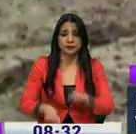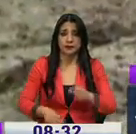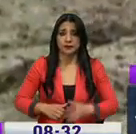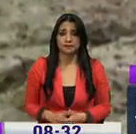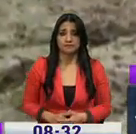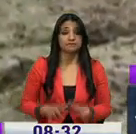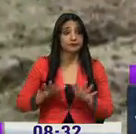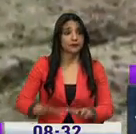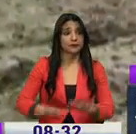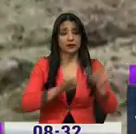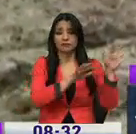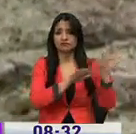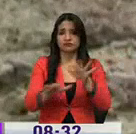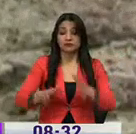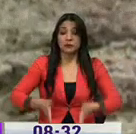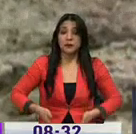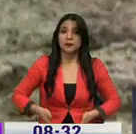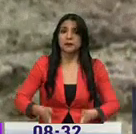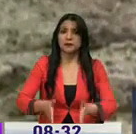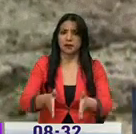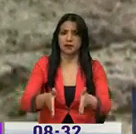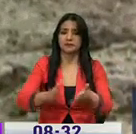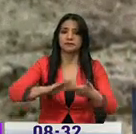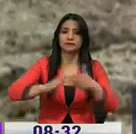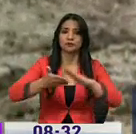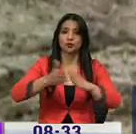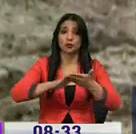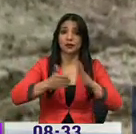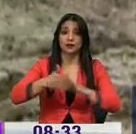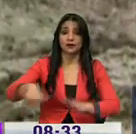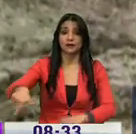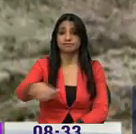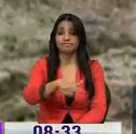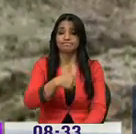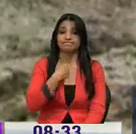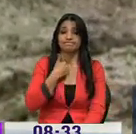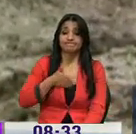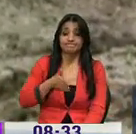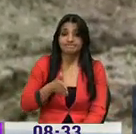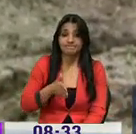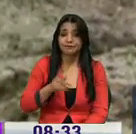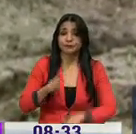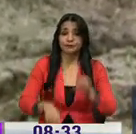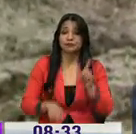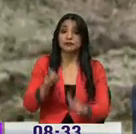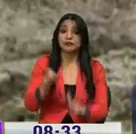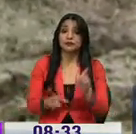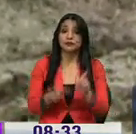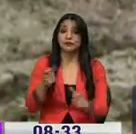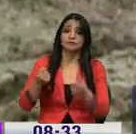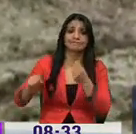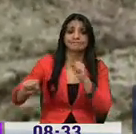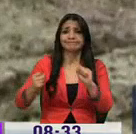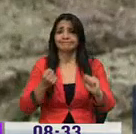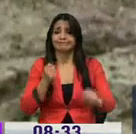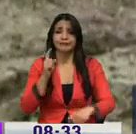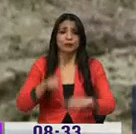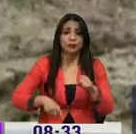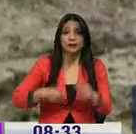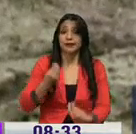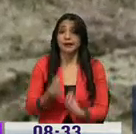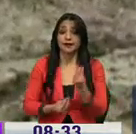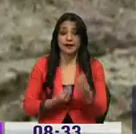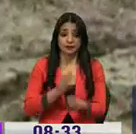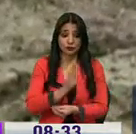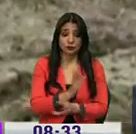derrumbes que existen a lo largo de la vía. Las comunidades prácticamente están aisladas. La gente está desesperada, no sabe qué hacer